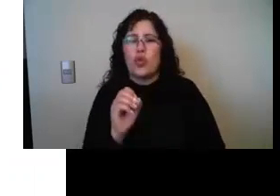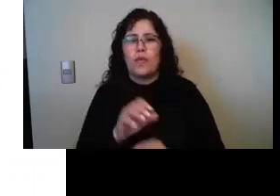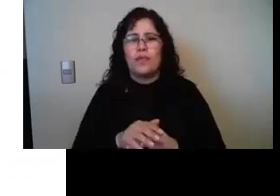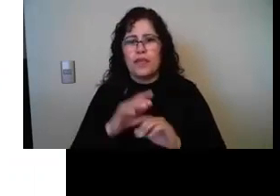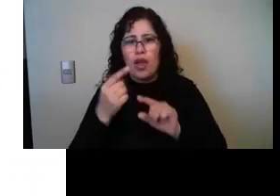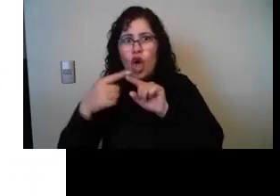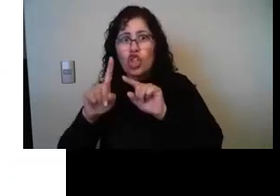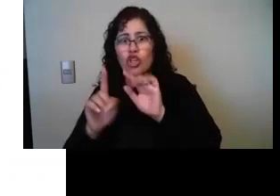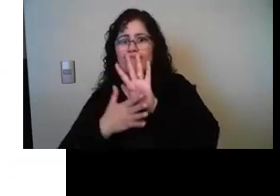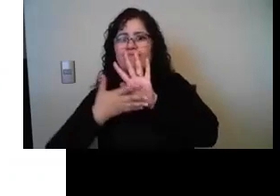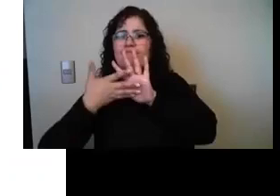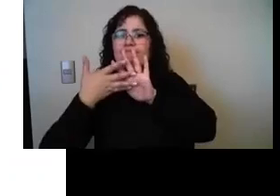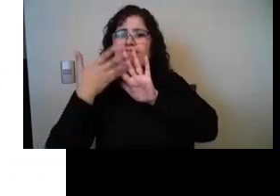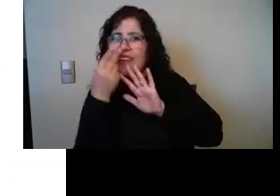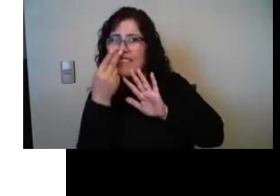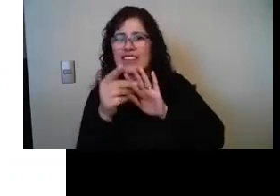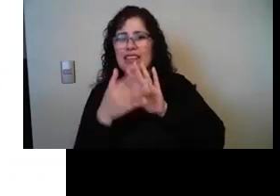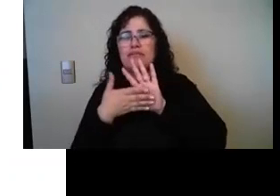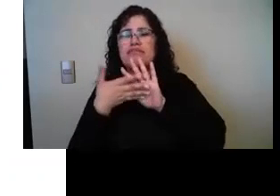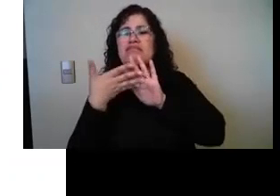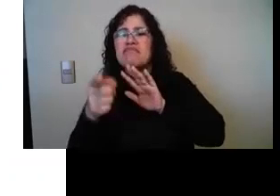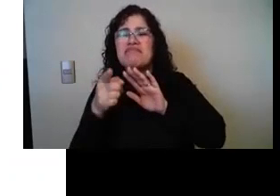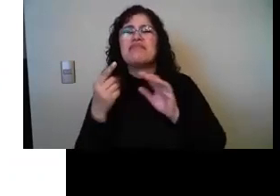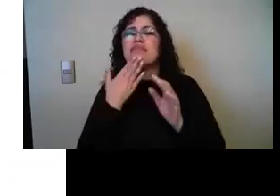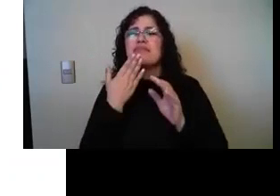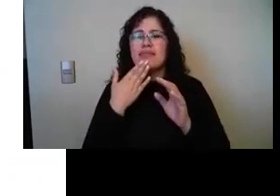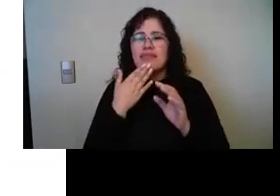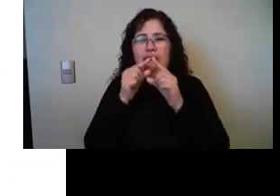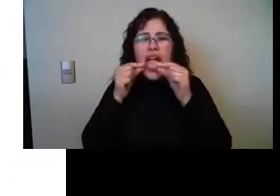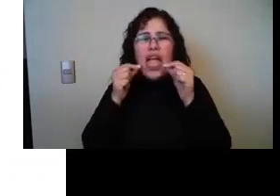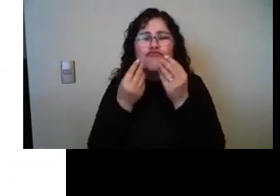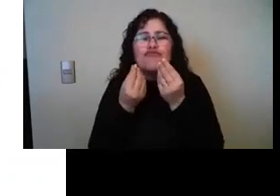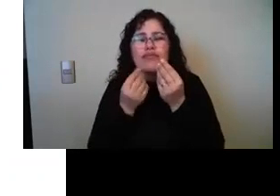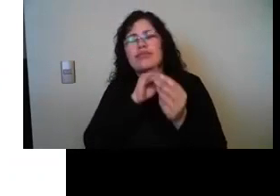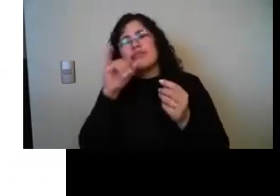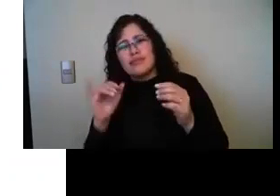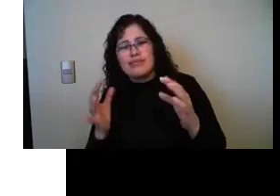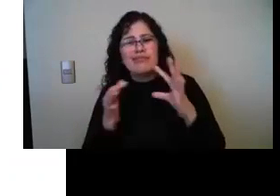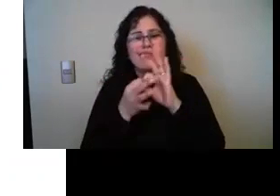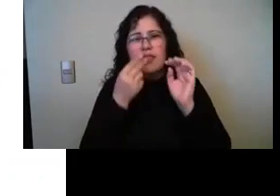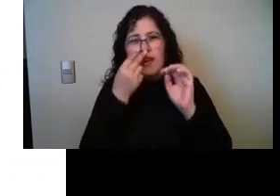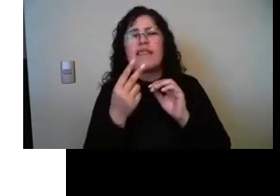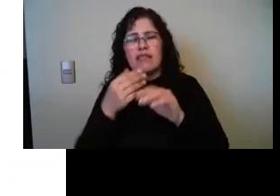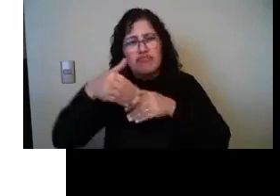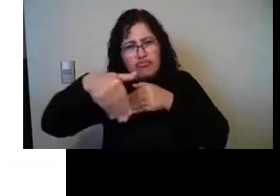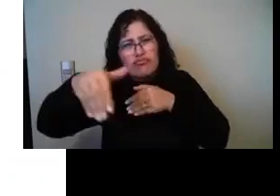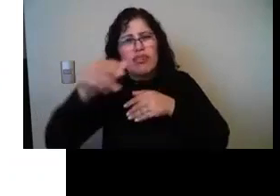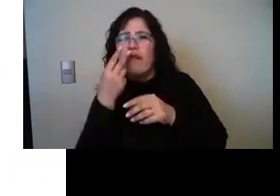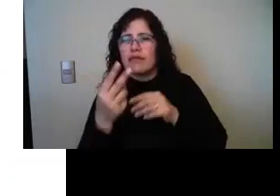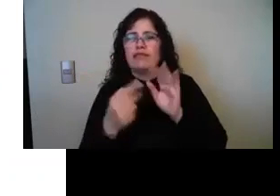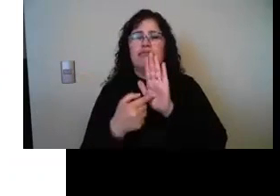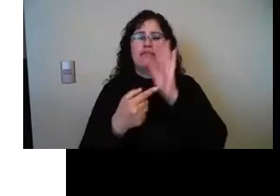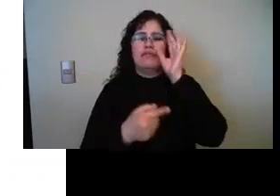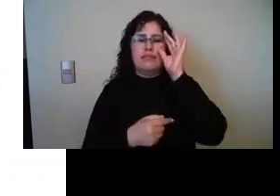córtex del área sensitiva asociada al gusto. Lo vamos a ver un poco más adelante. Si se fijan,